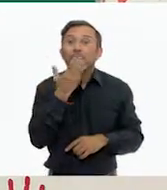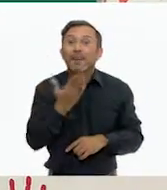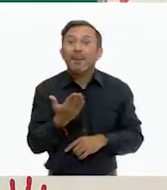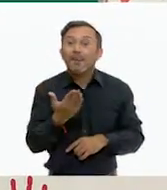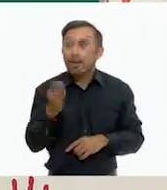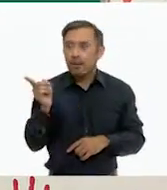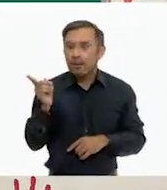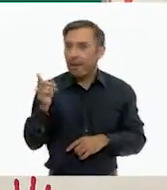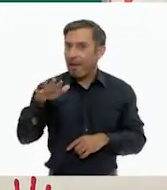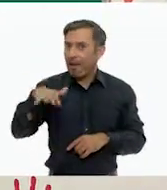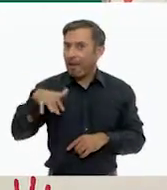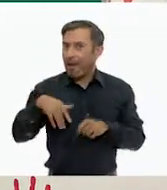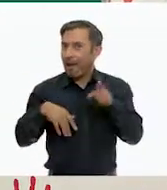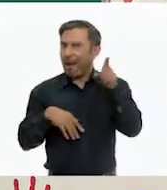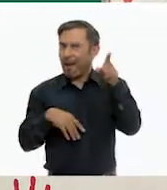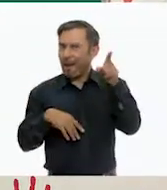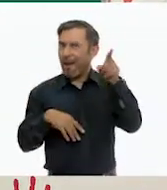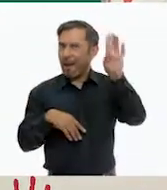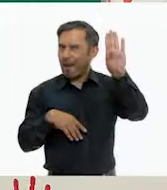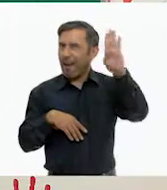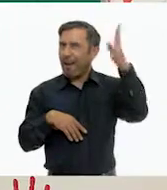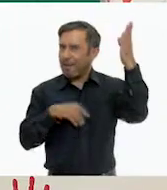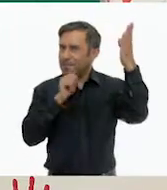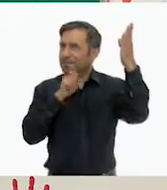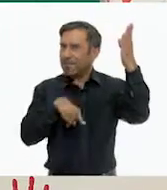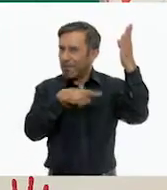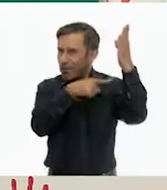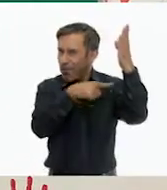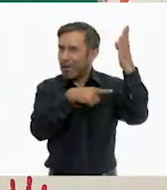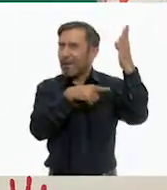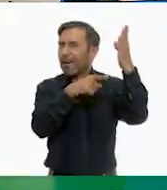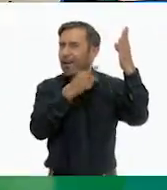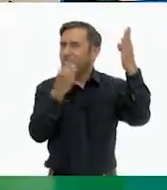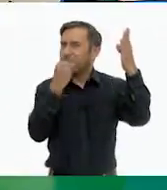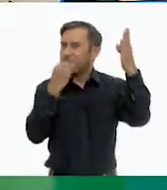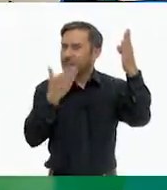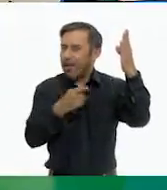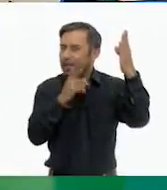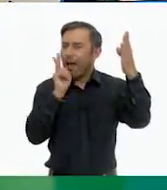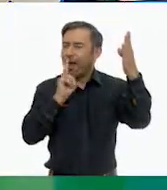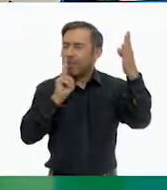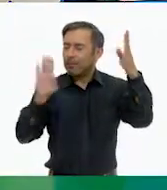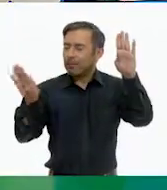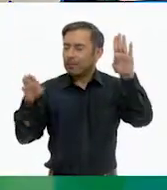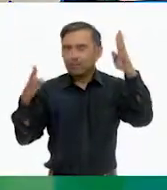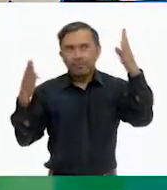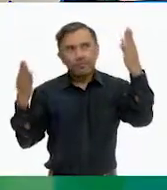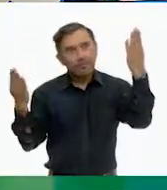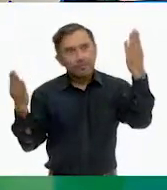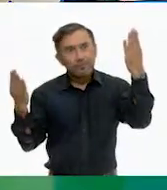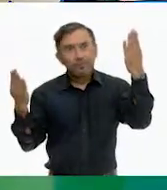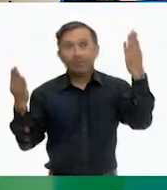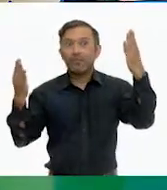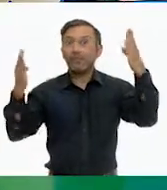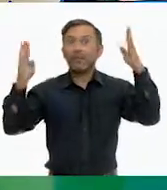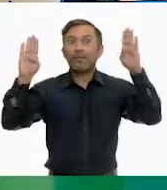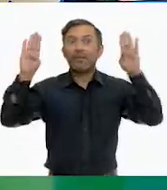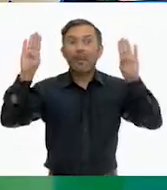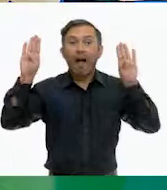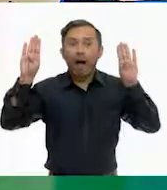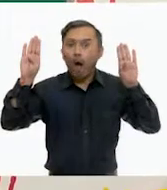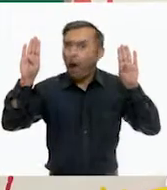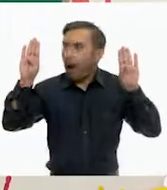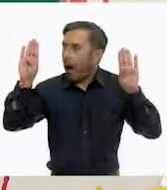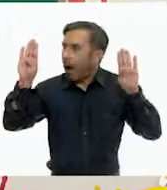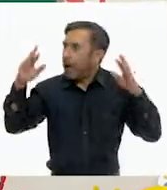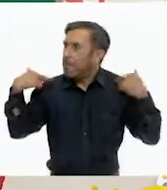había abierto una tarjeta con la alimentación. Vamos a verlo. ¿Qué te parece, maestra